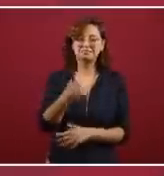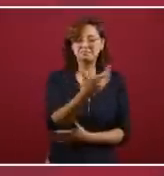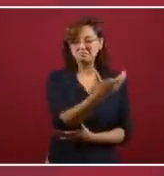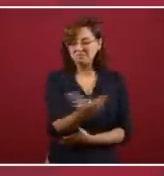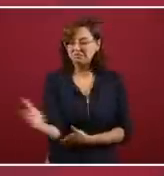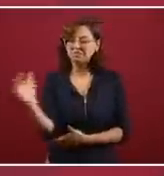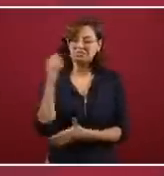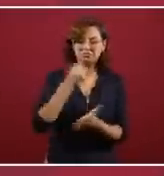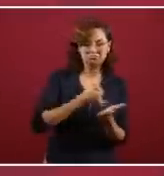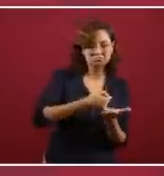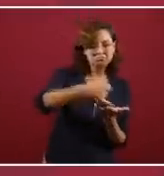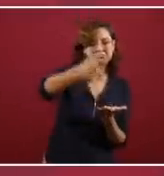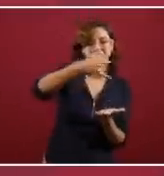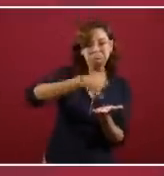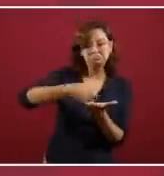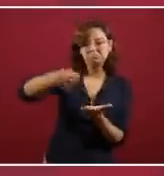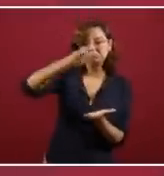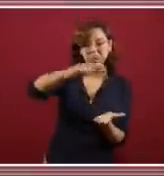estamos